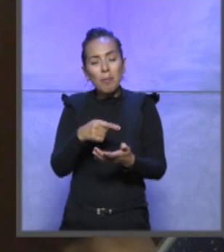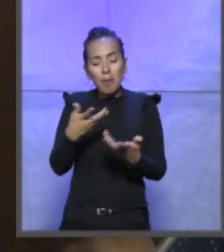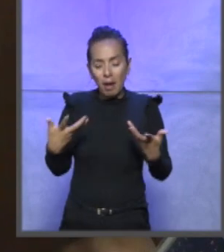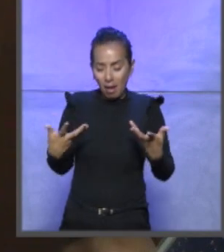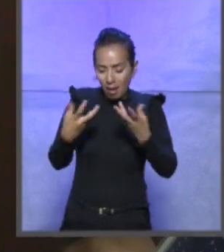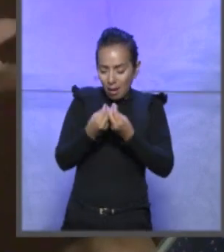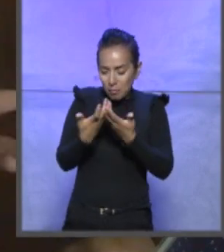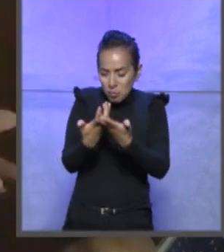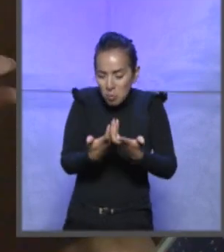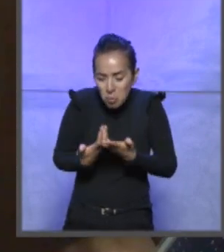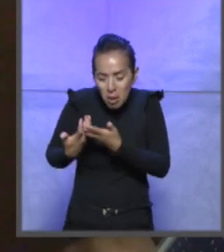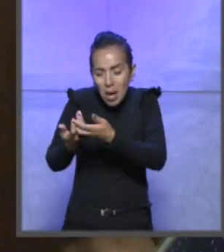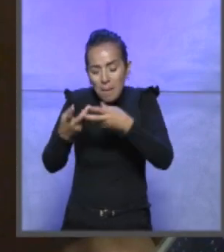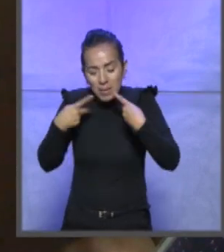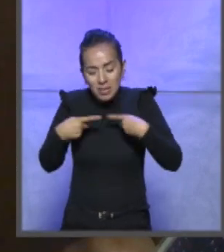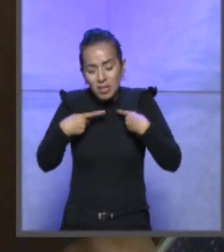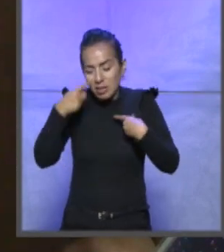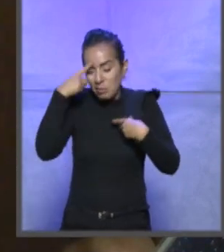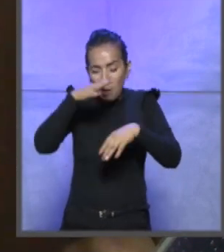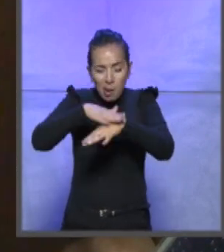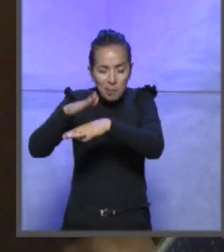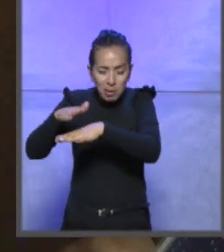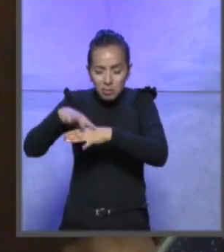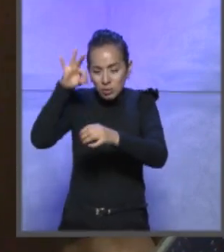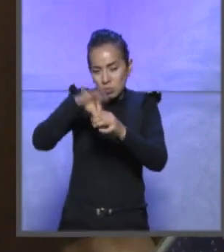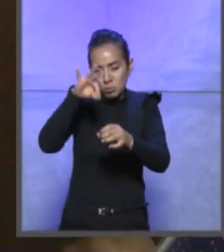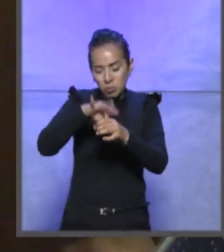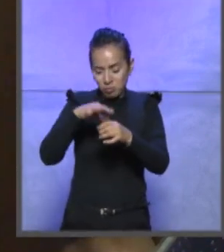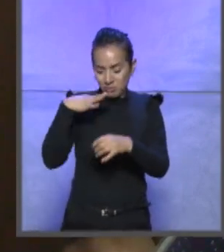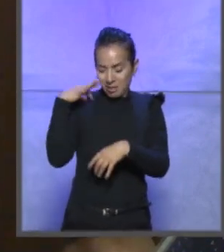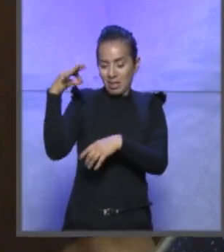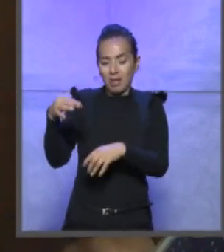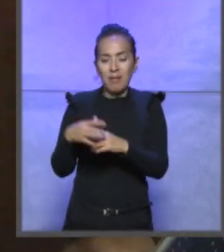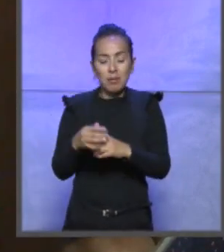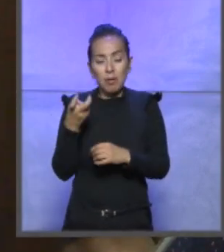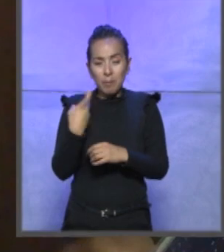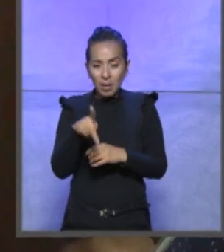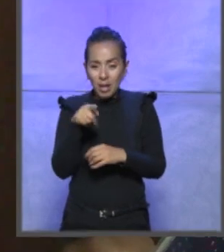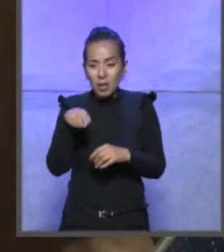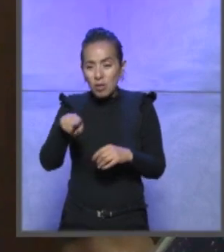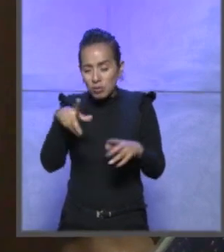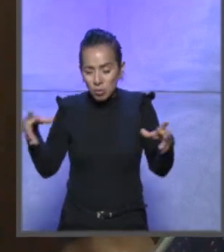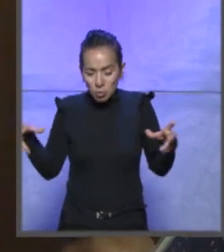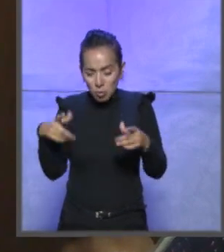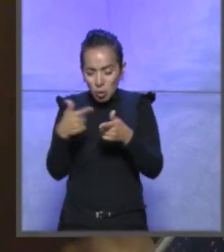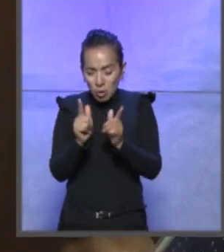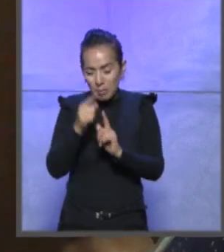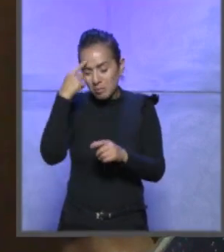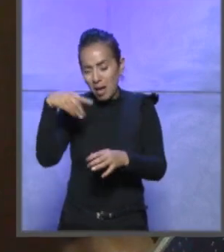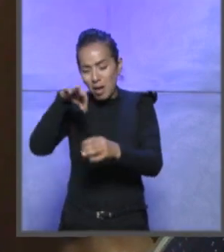para hacer masas, como bien mencionaba mi compañero. Pero no solamente somos objeto de multitudes